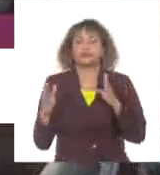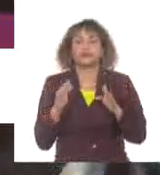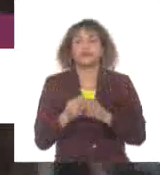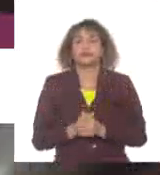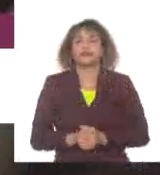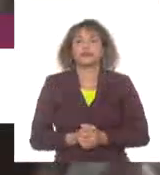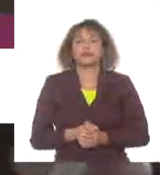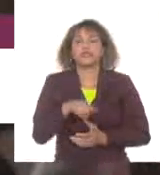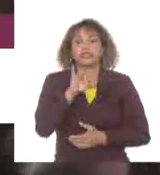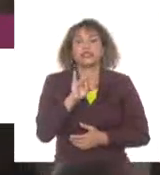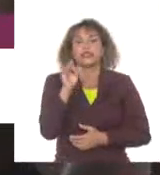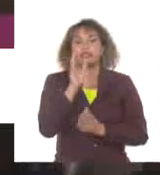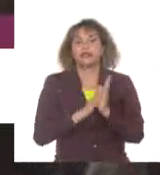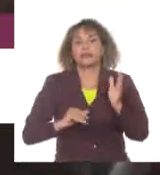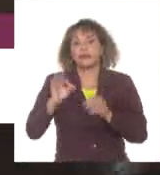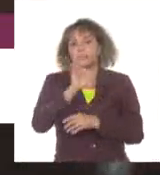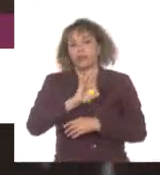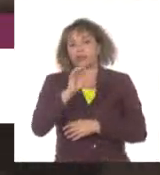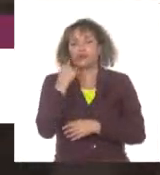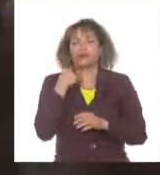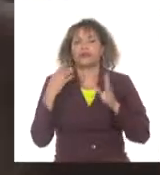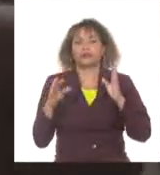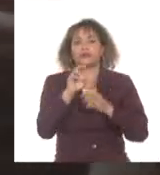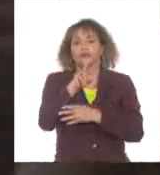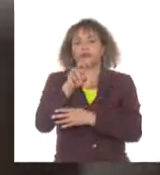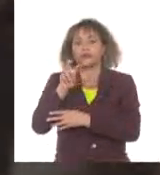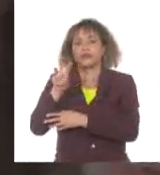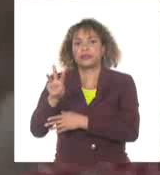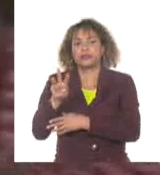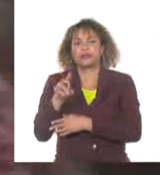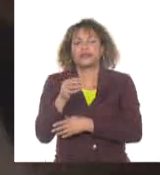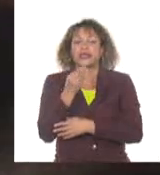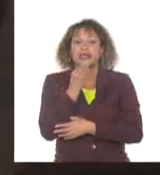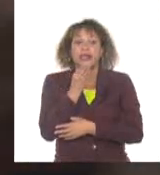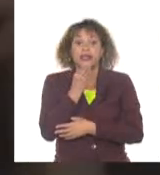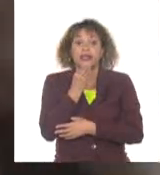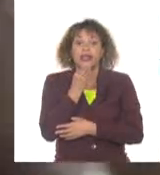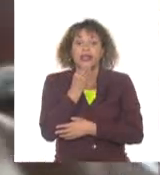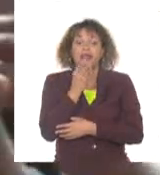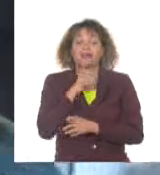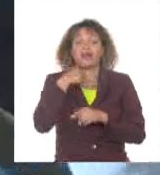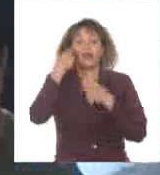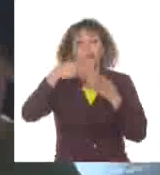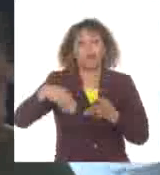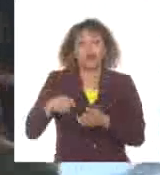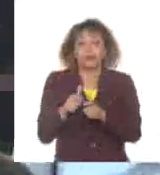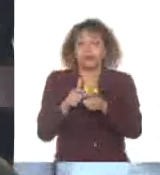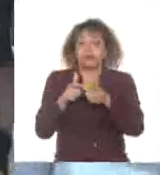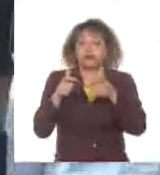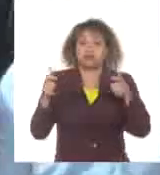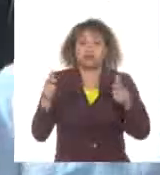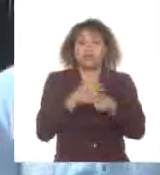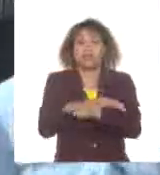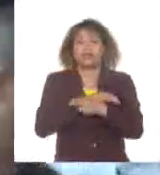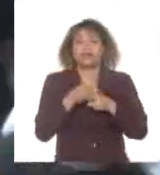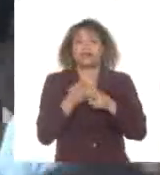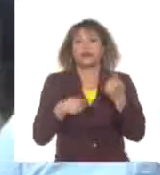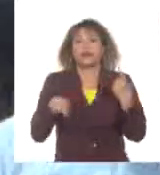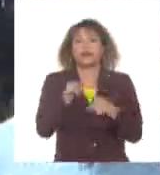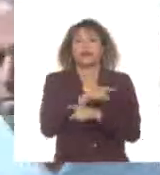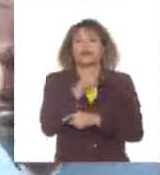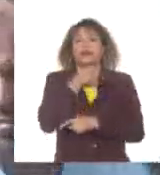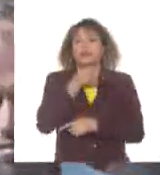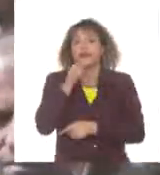el 7 de octubre de 2023 Israel cometió el crimen más extenso y atroz de la historia contra los periodistas